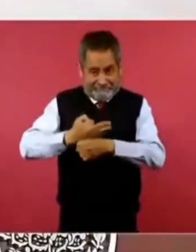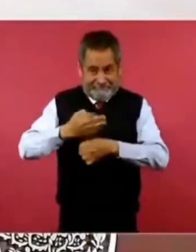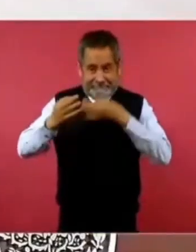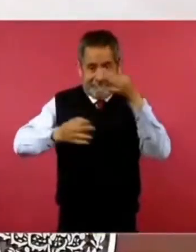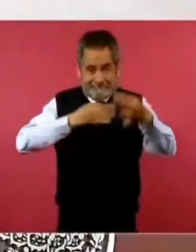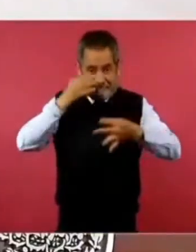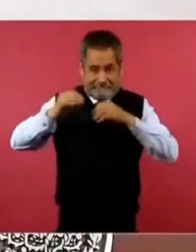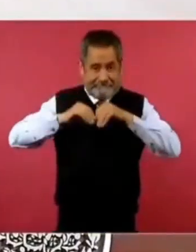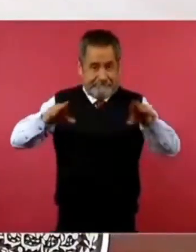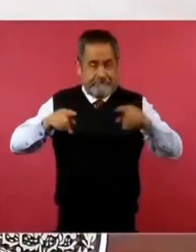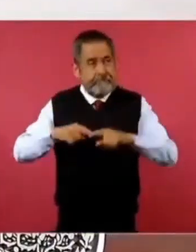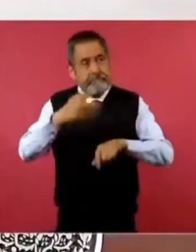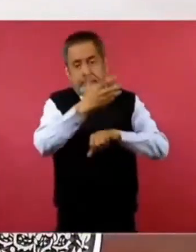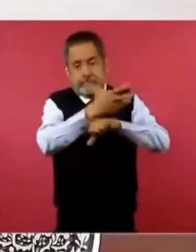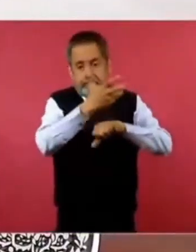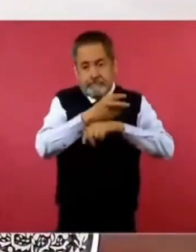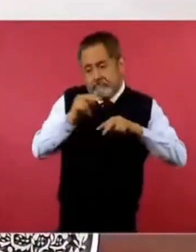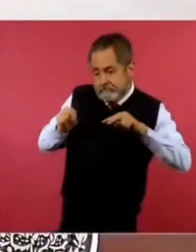en Estados Unidos,